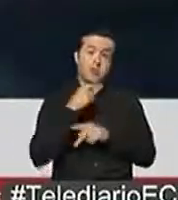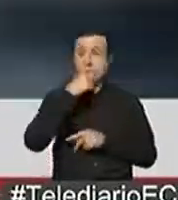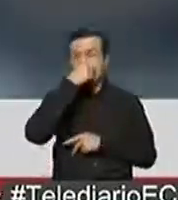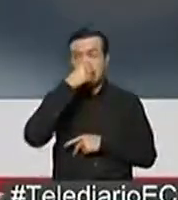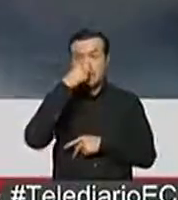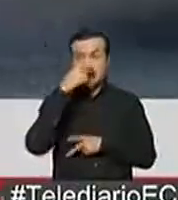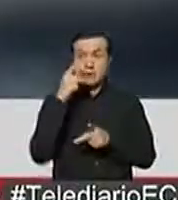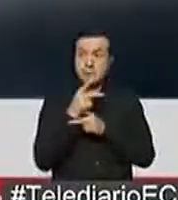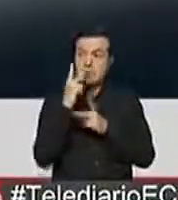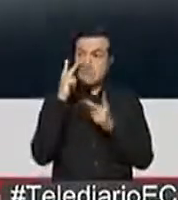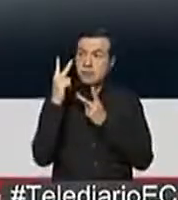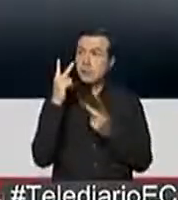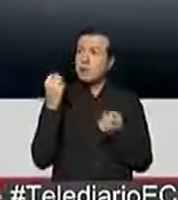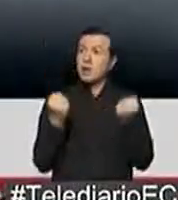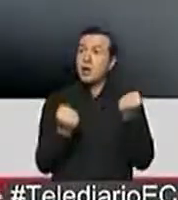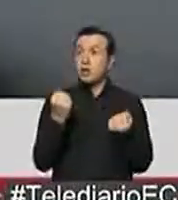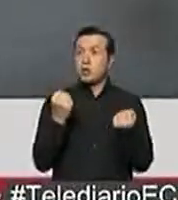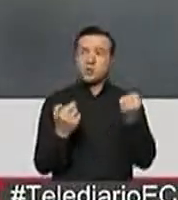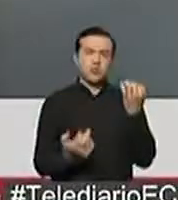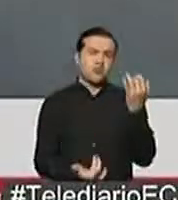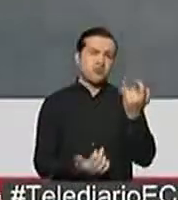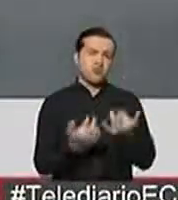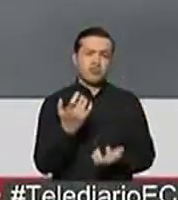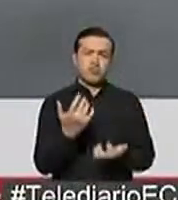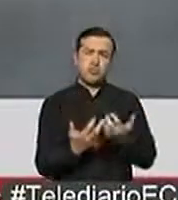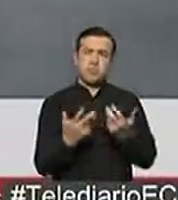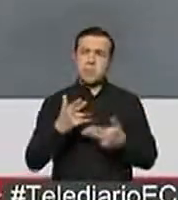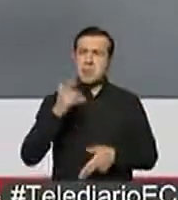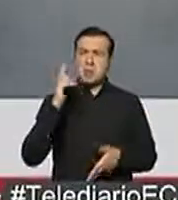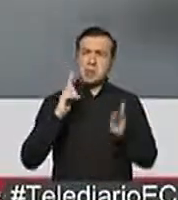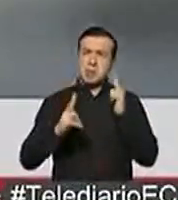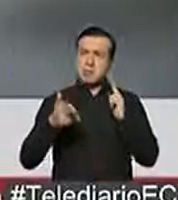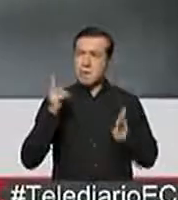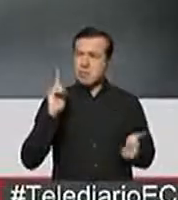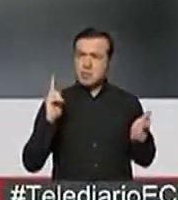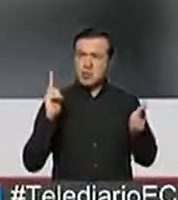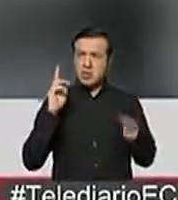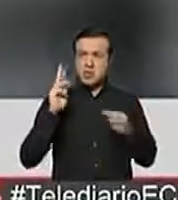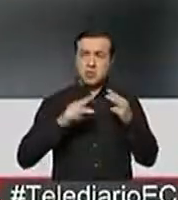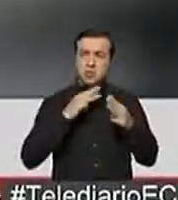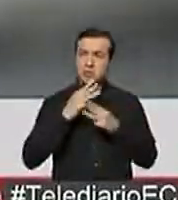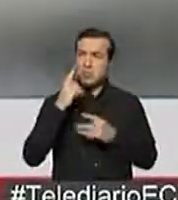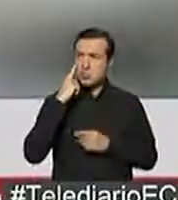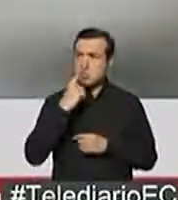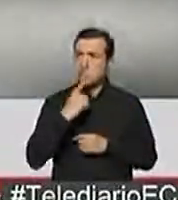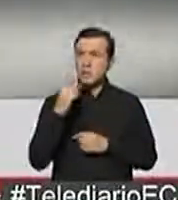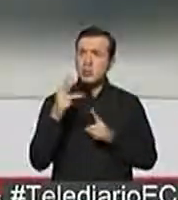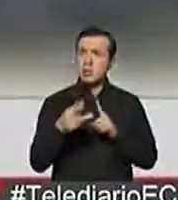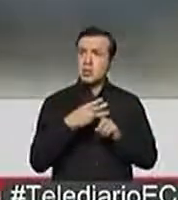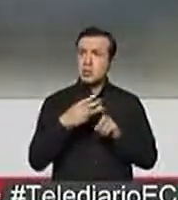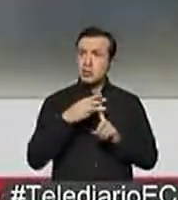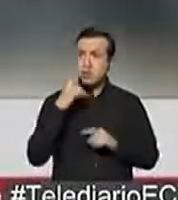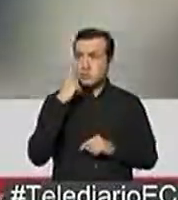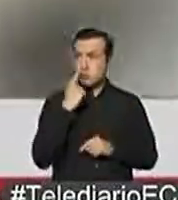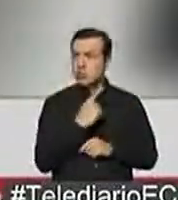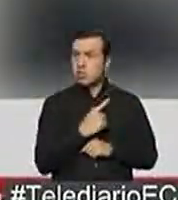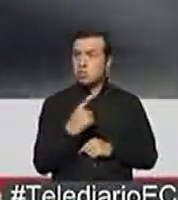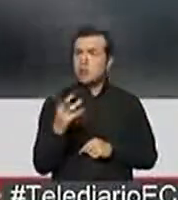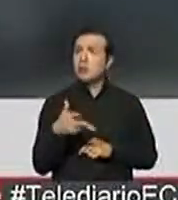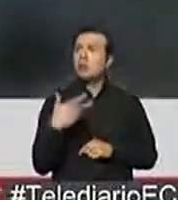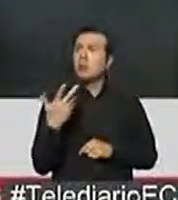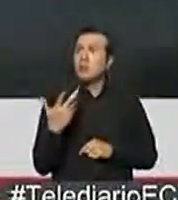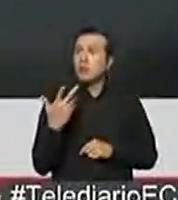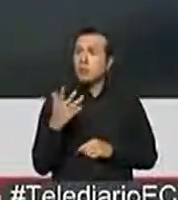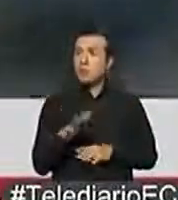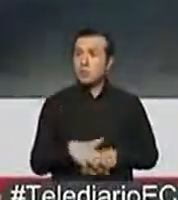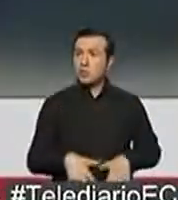La imagen de un vehículo calcinado y cubierto de impactos de bala recorrió el mundo a través de las redes sociales y formaba parte del